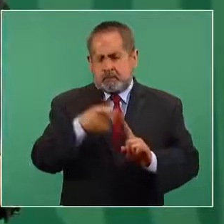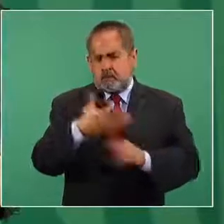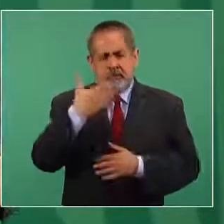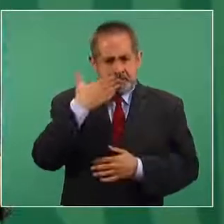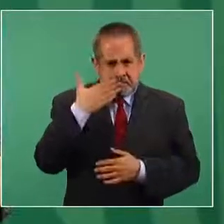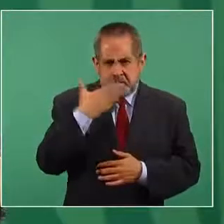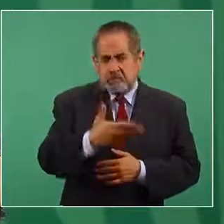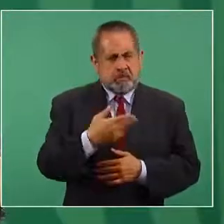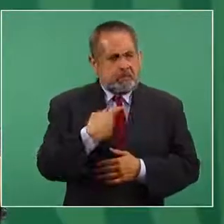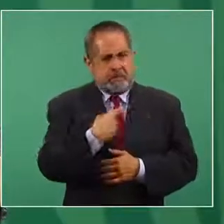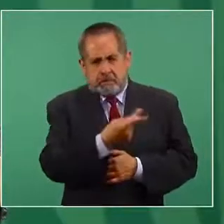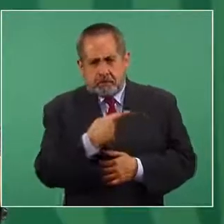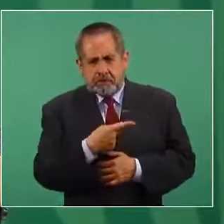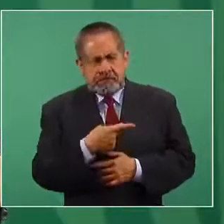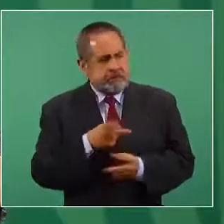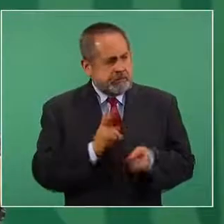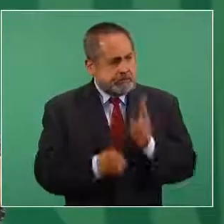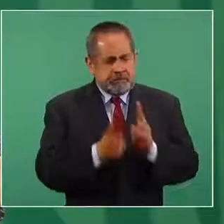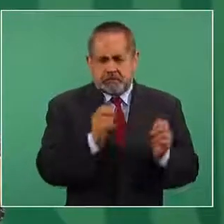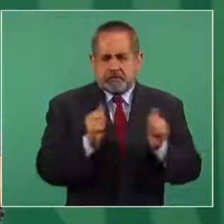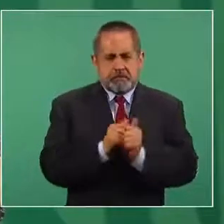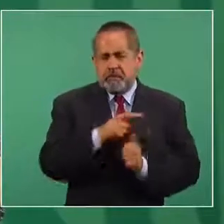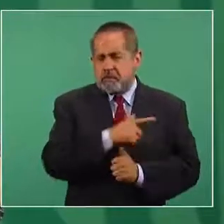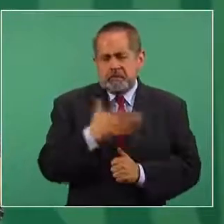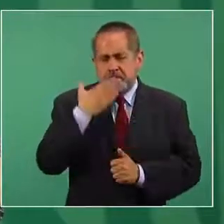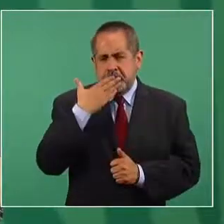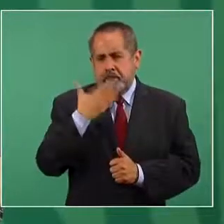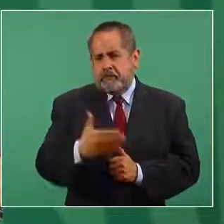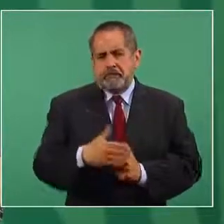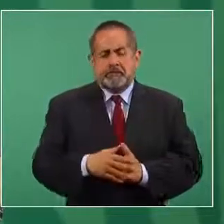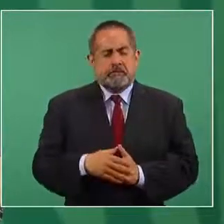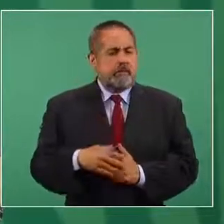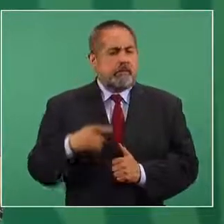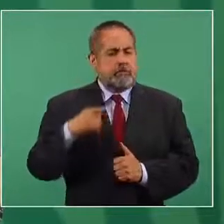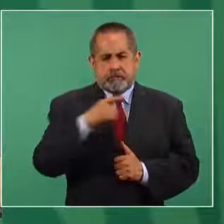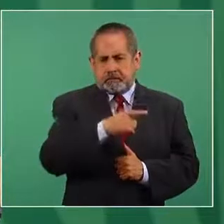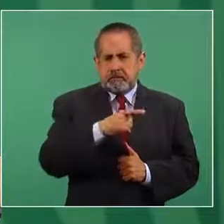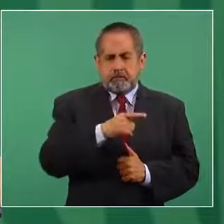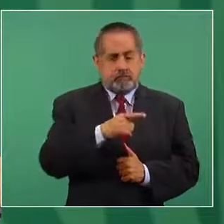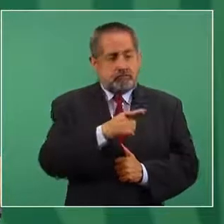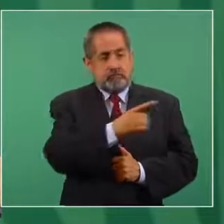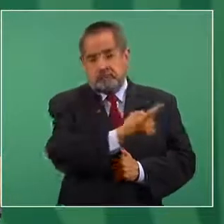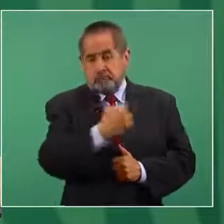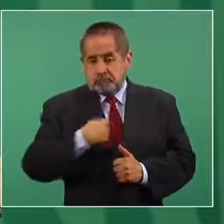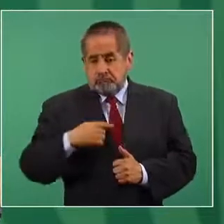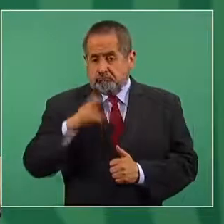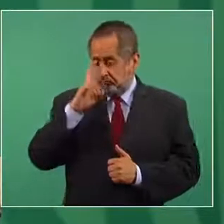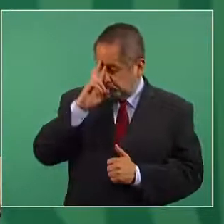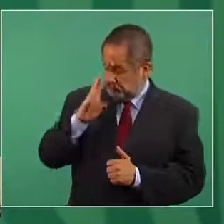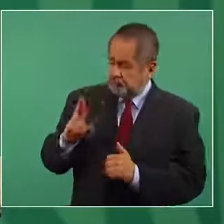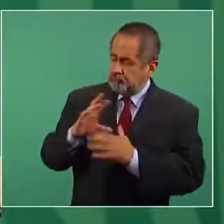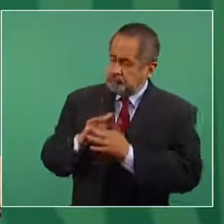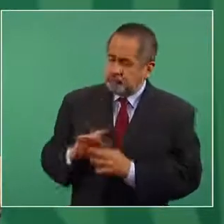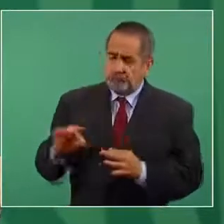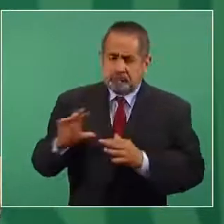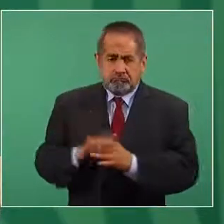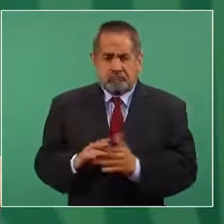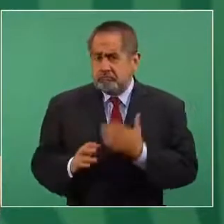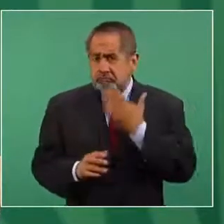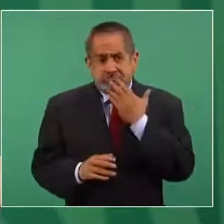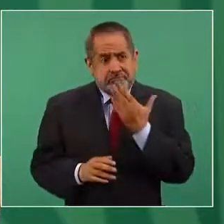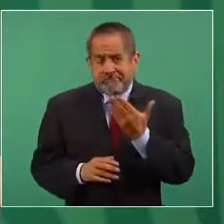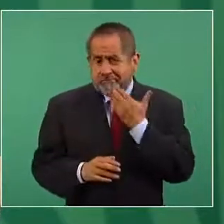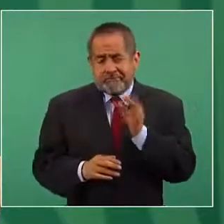muy buena la conversación. Él muy respetuoso, además de